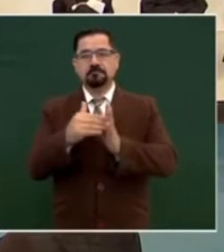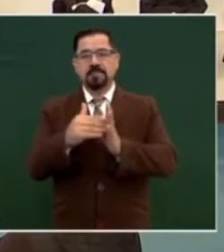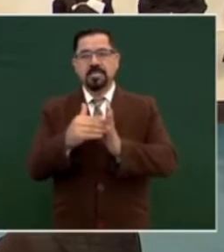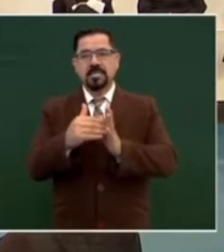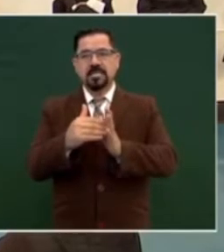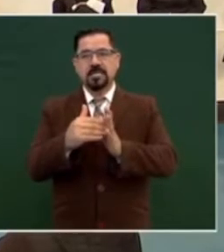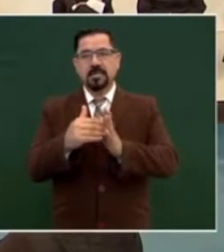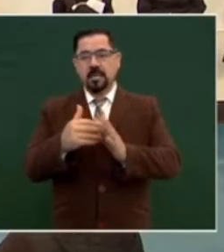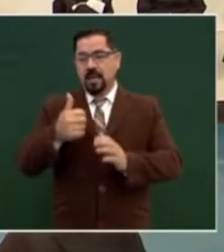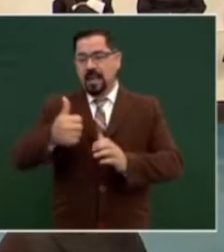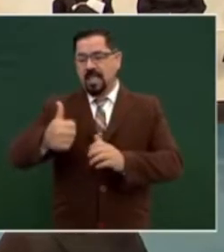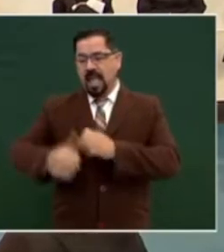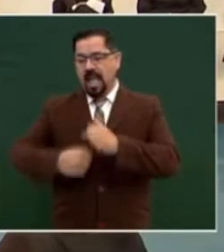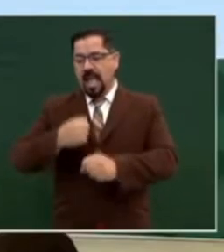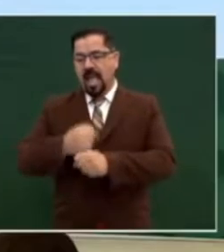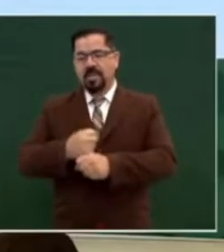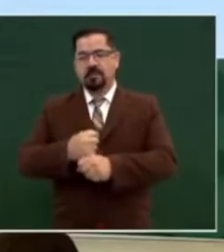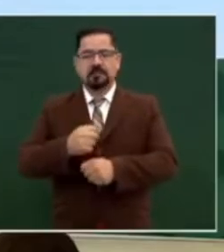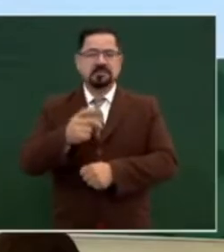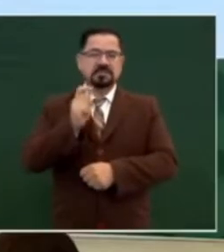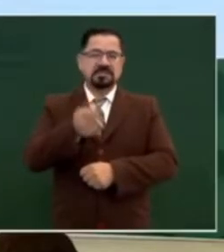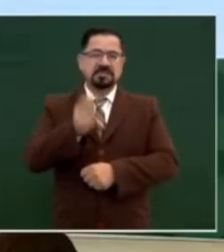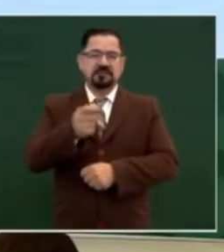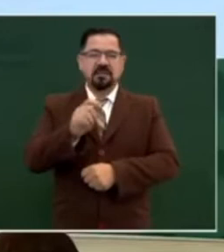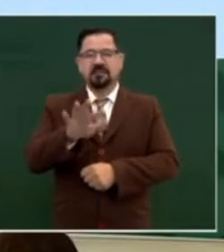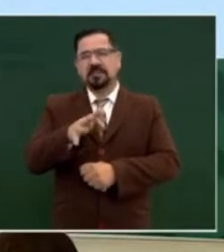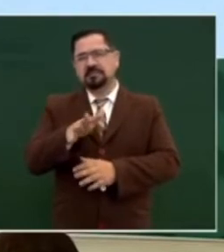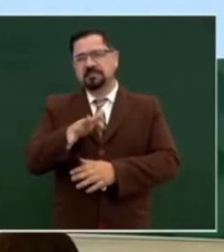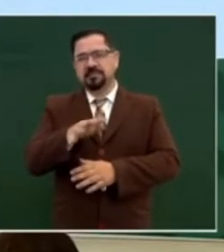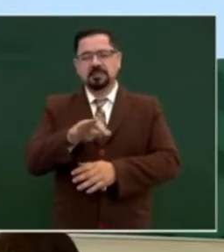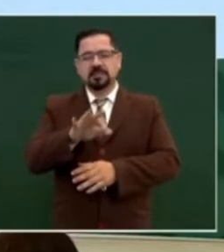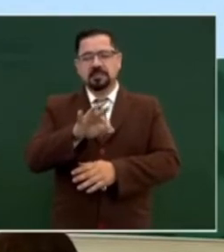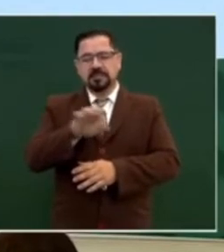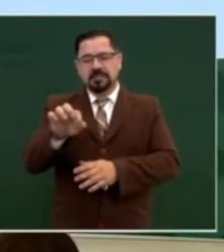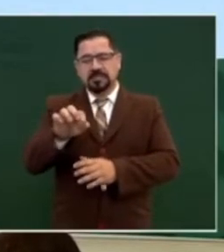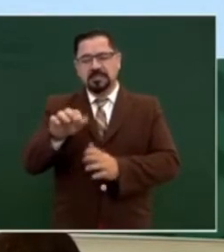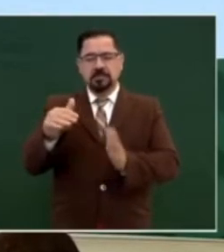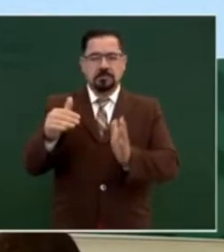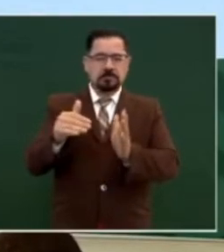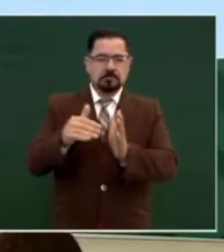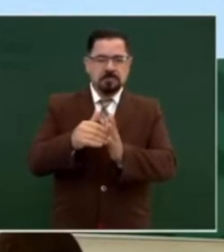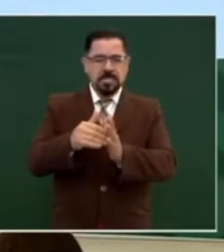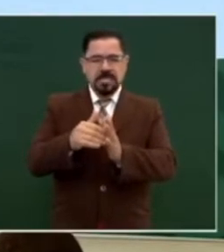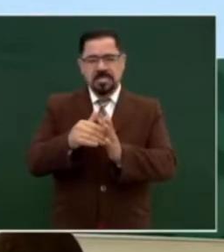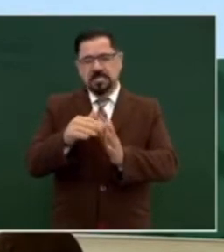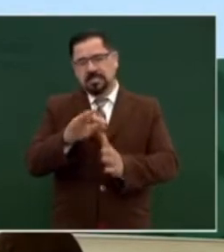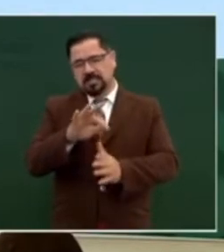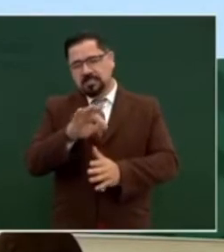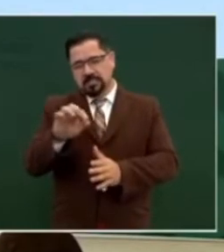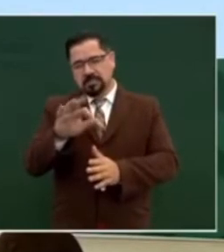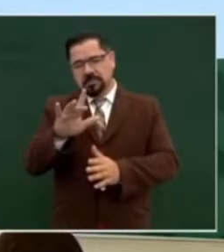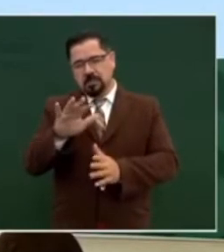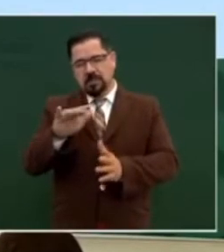al año quiere decir que son como 300 mil trescientos cincuenta mil